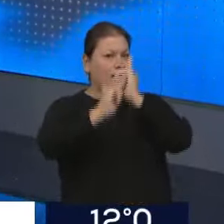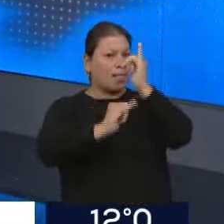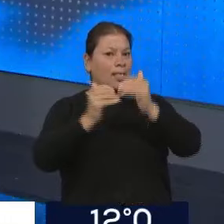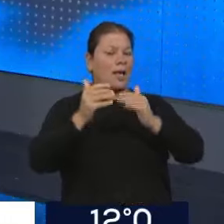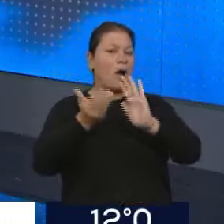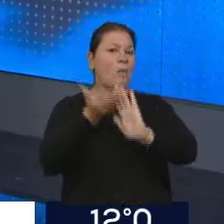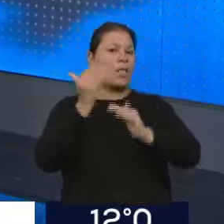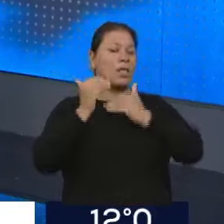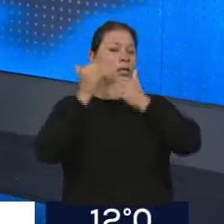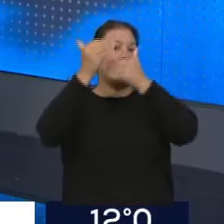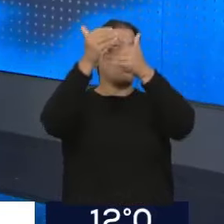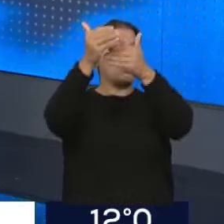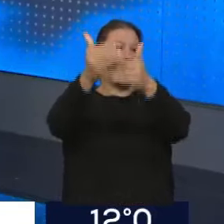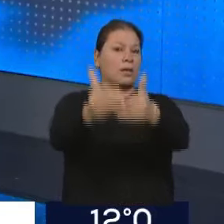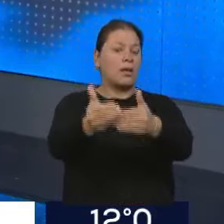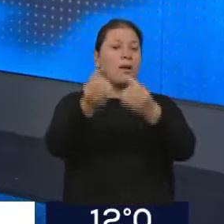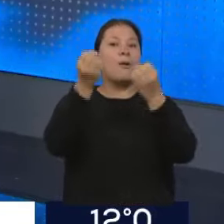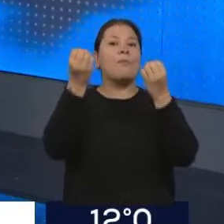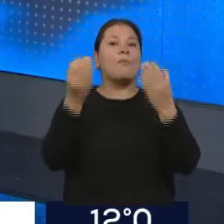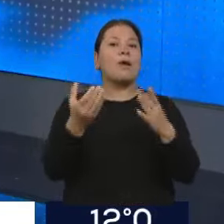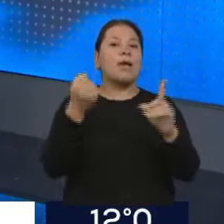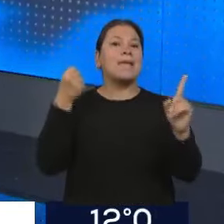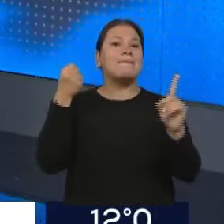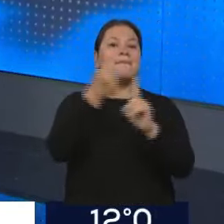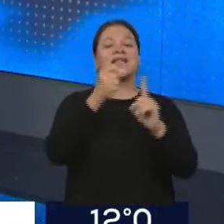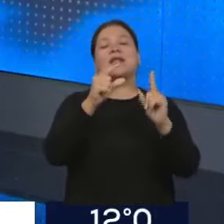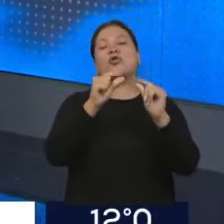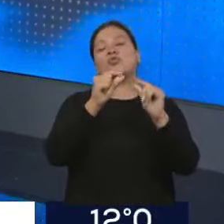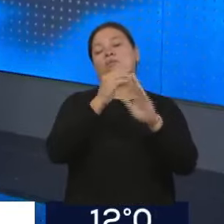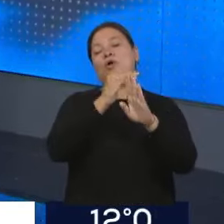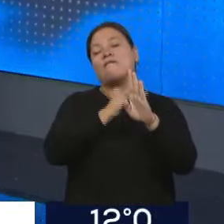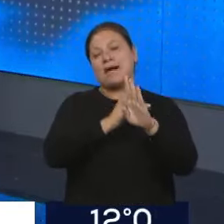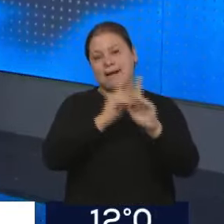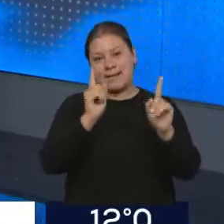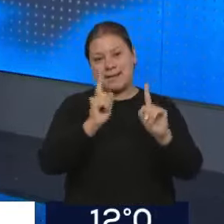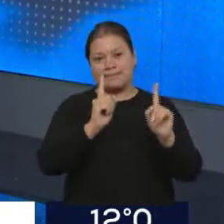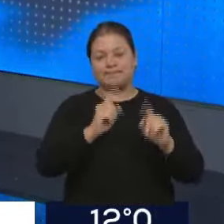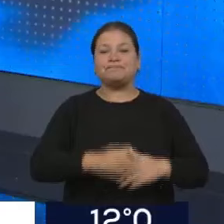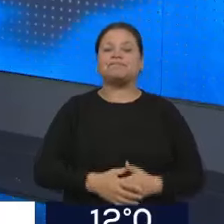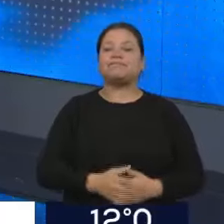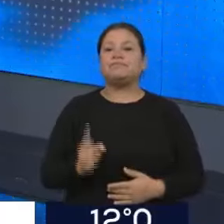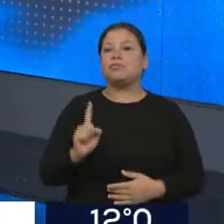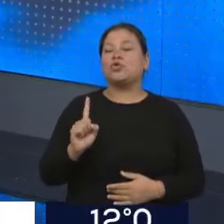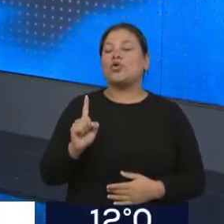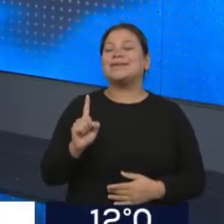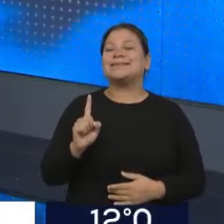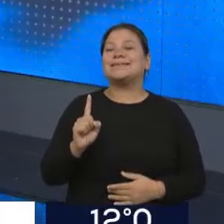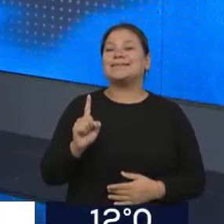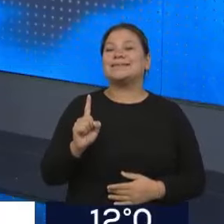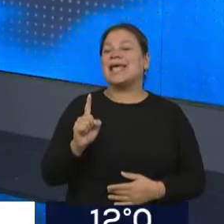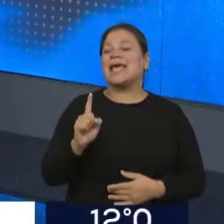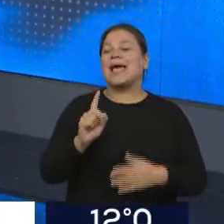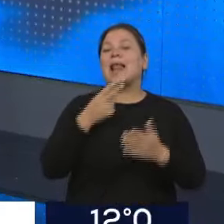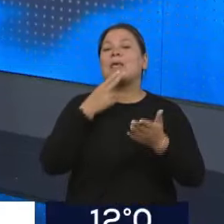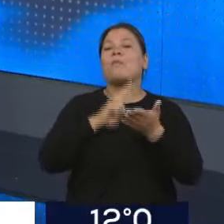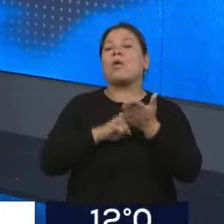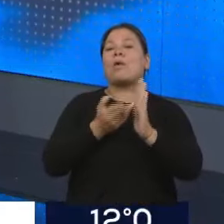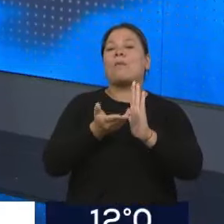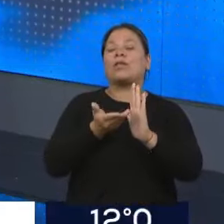los números que vienen bajando en términos de inflación? Está bien que lo aclares, porque no es que no le haga falta a la tarifa corregirla, es